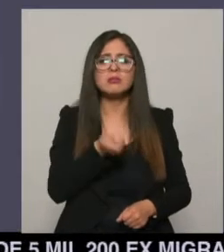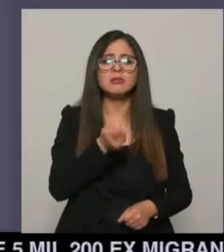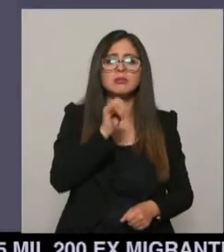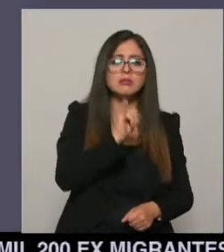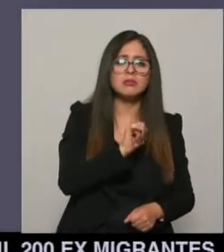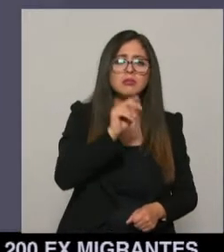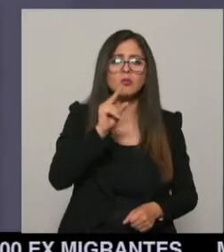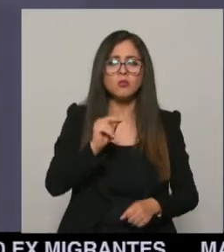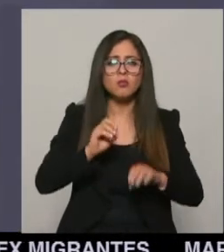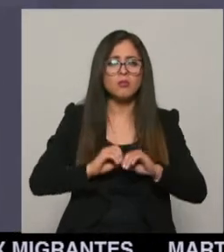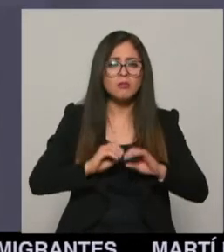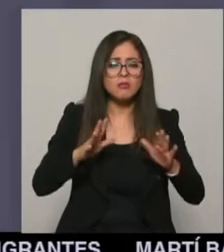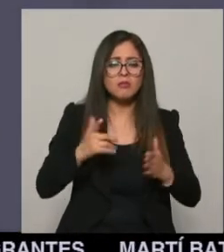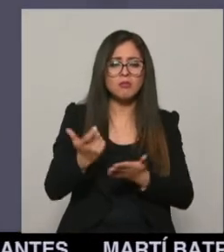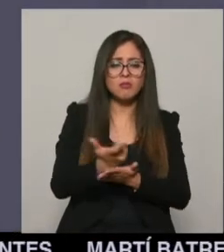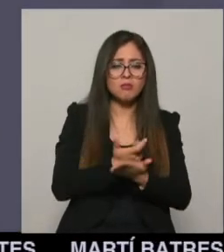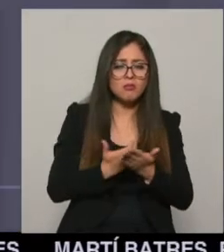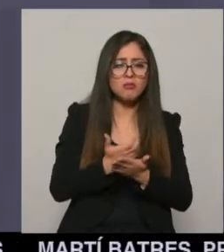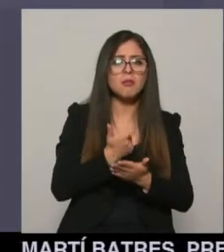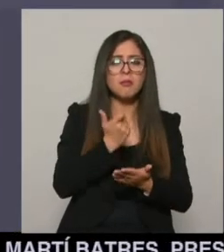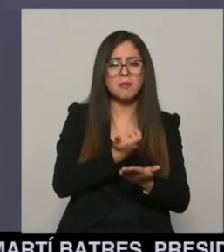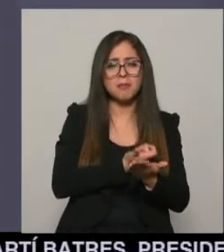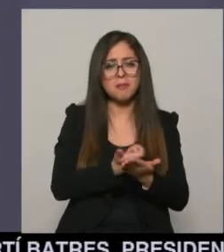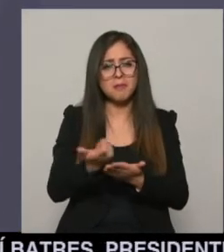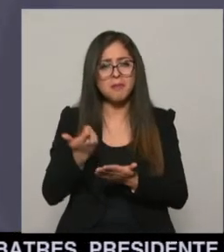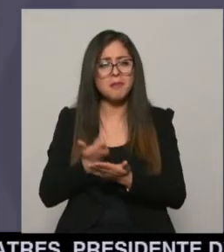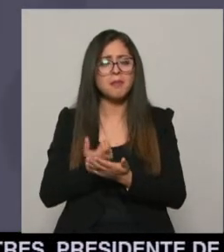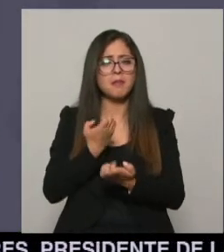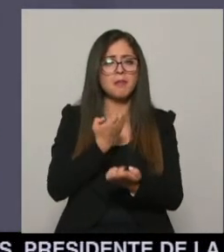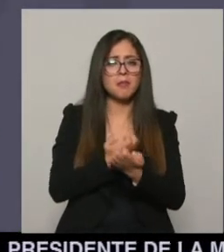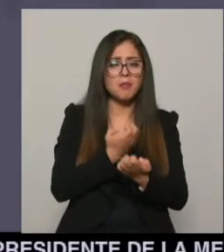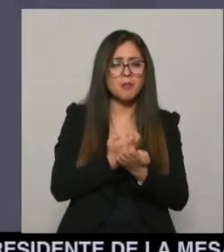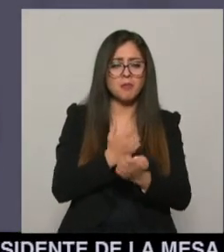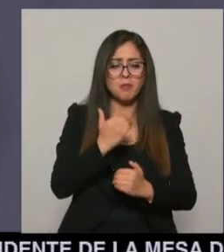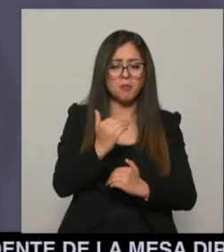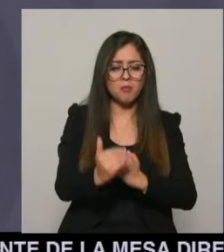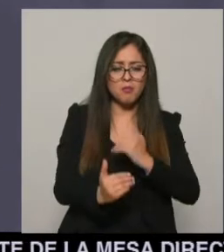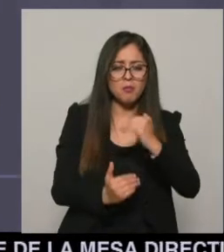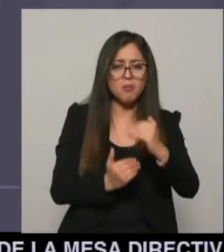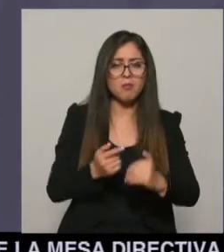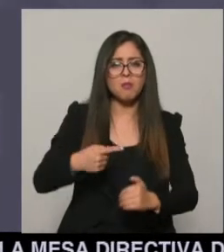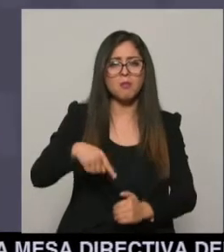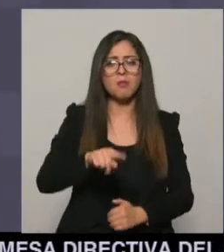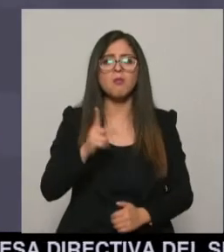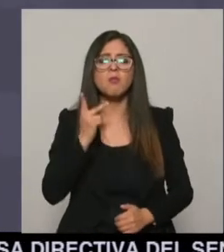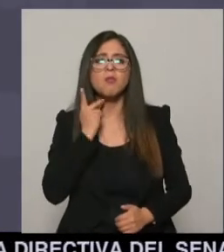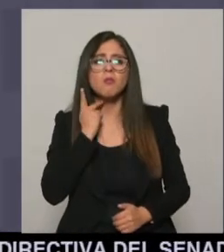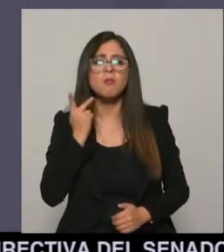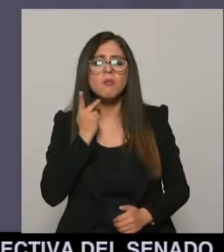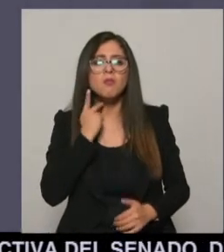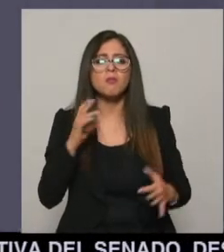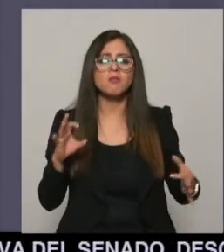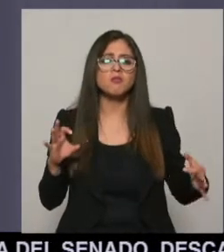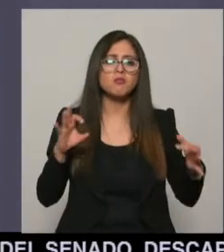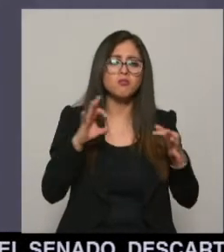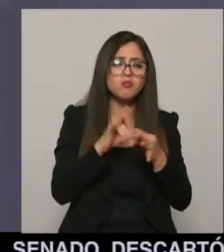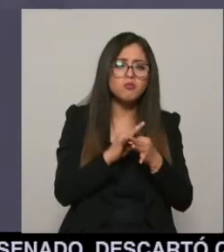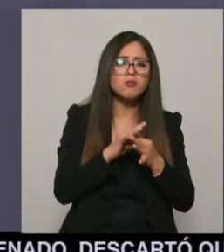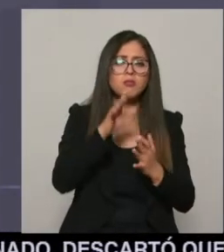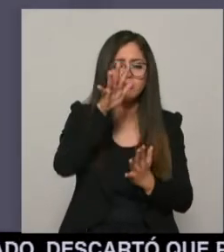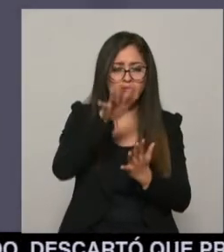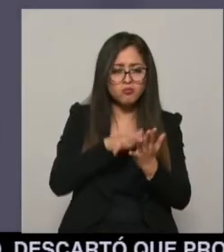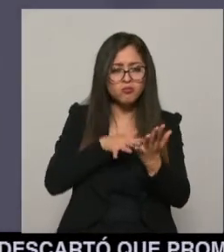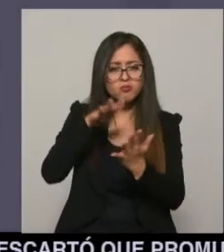tema del paquete económico, que es fundamental para poder avanzar efectivamente las políticas públicas que no van acompañadas de un